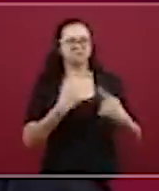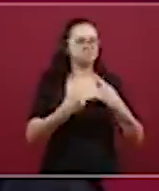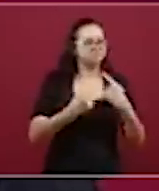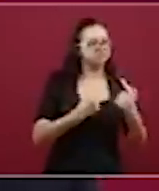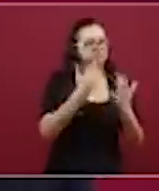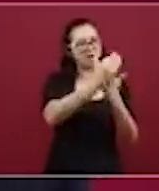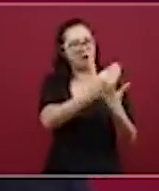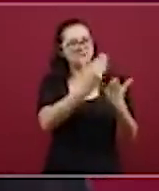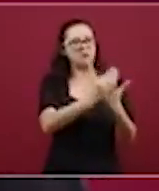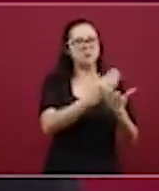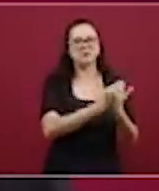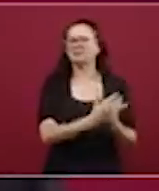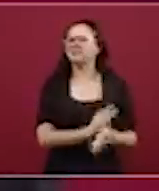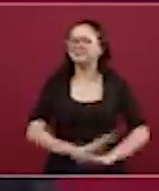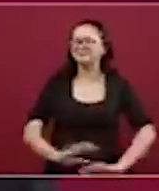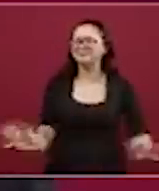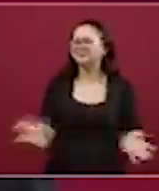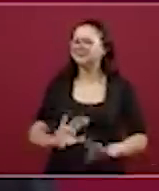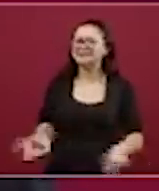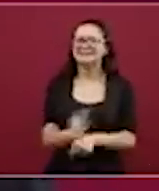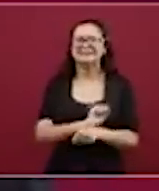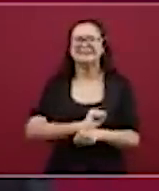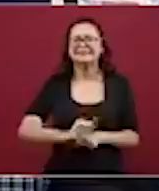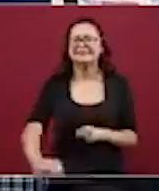una conversación abierta.